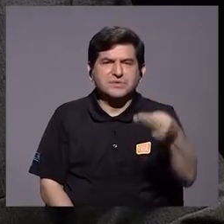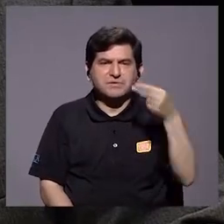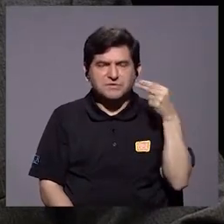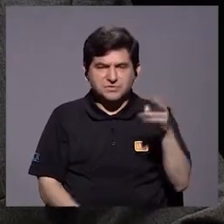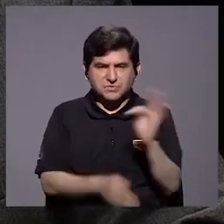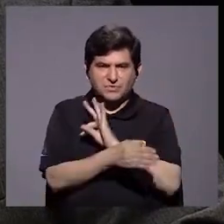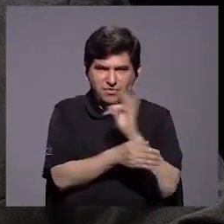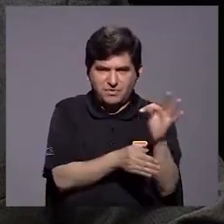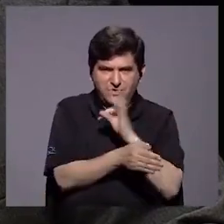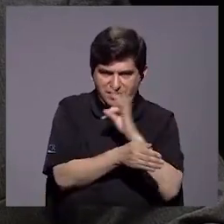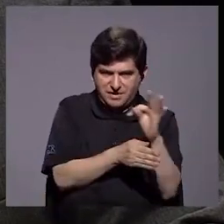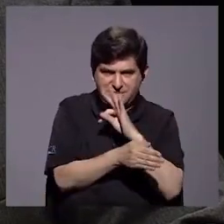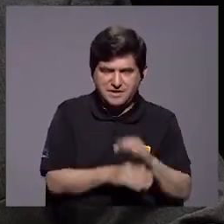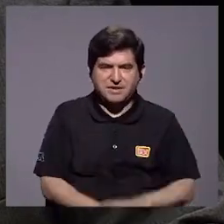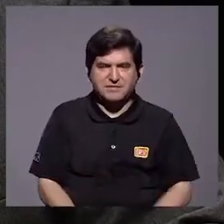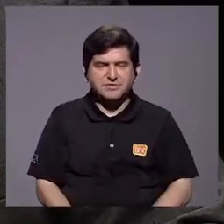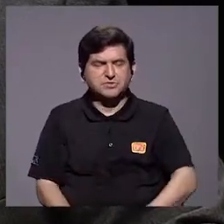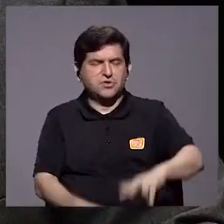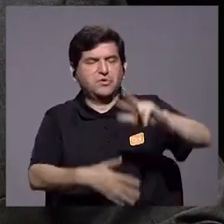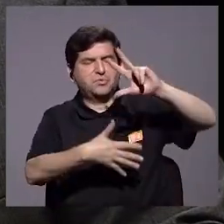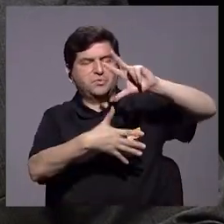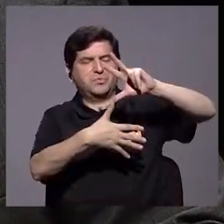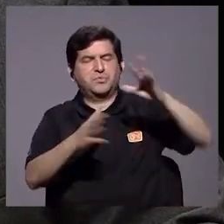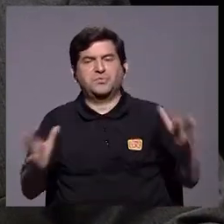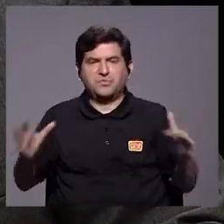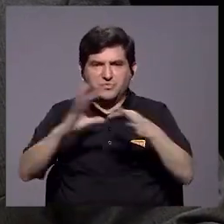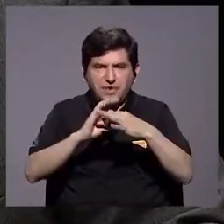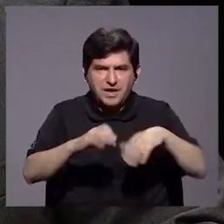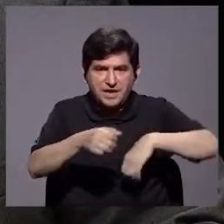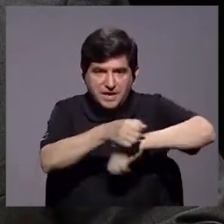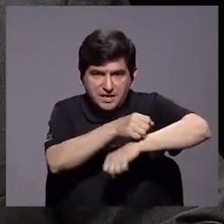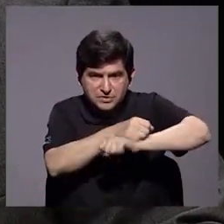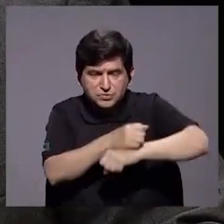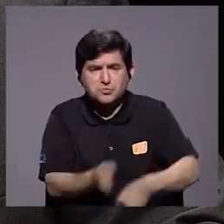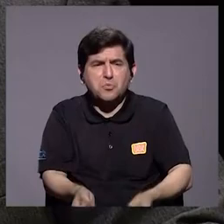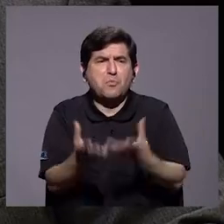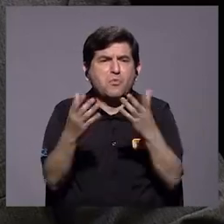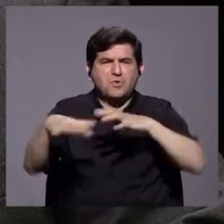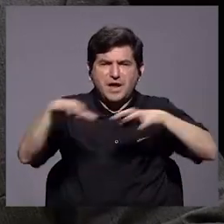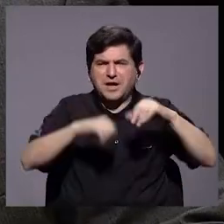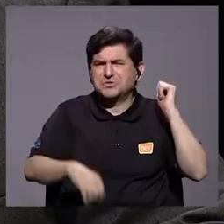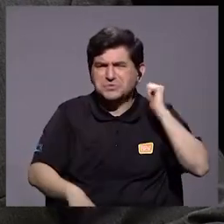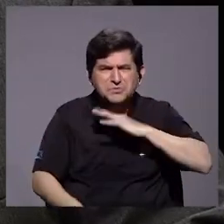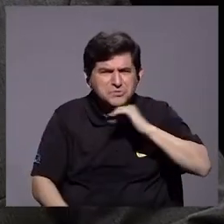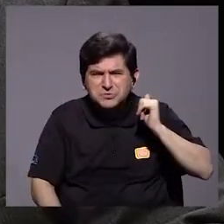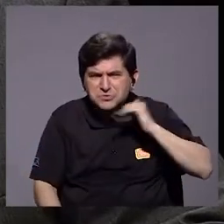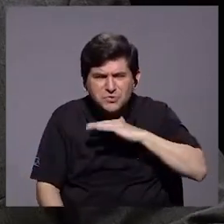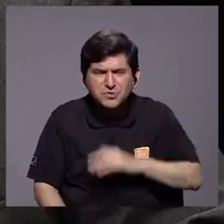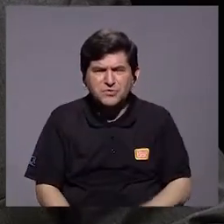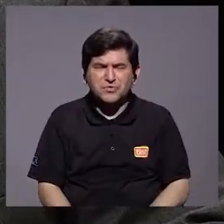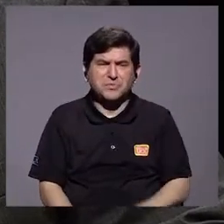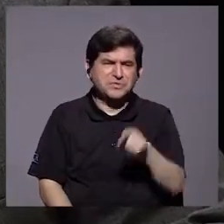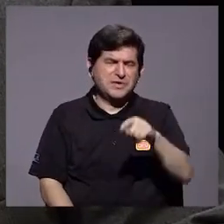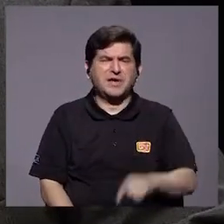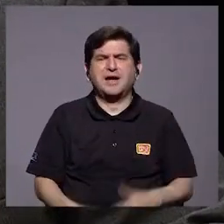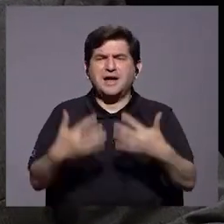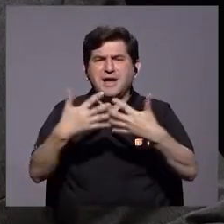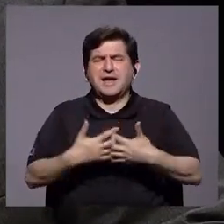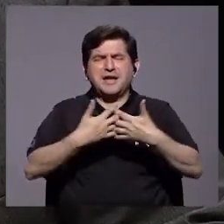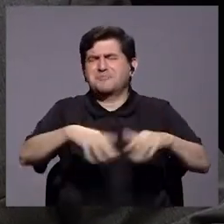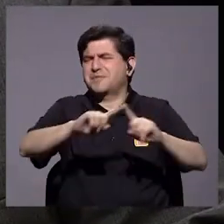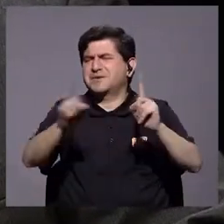televisión latinoamericana en relación con el fútbol se va a encontrar un montón de actos de corrupción donde están televisa univision y espn